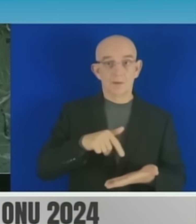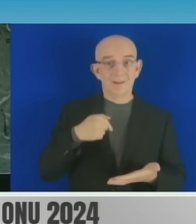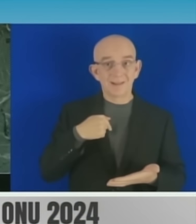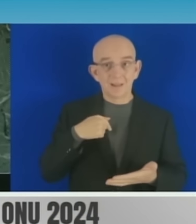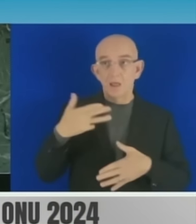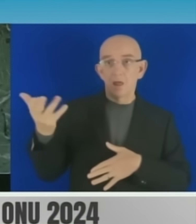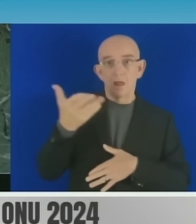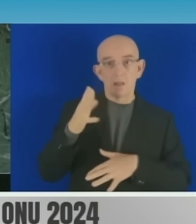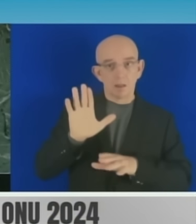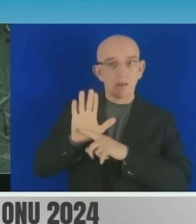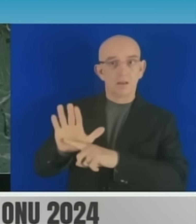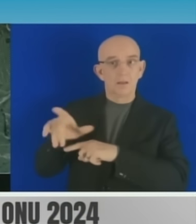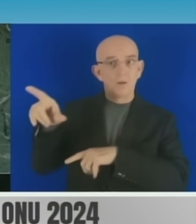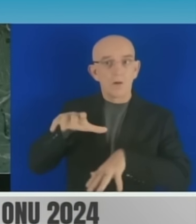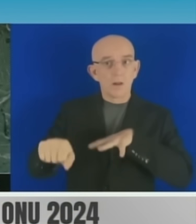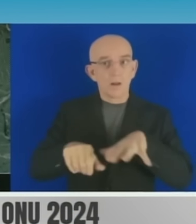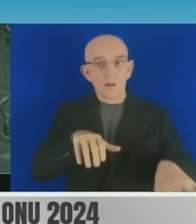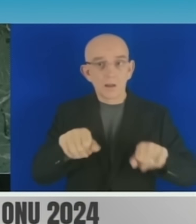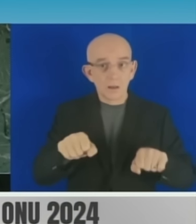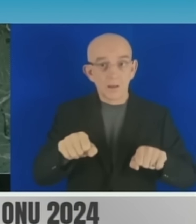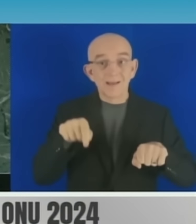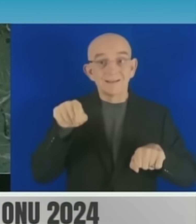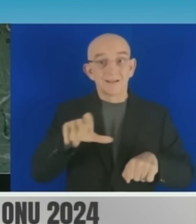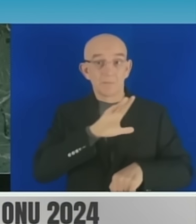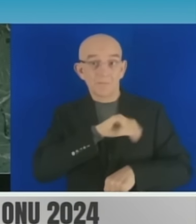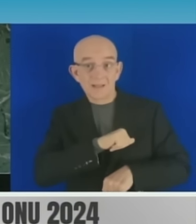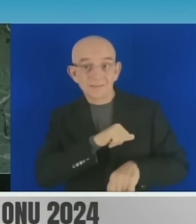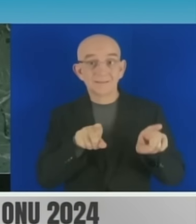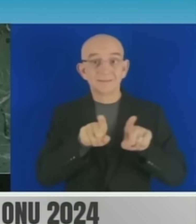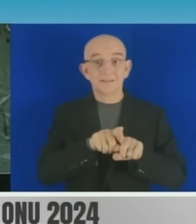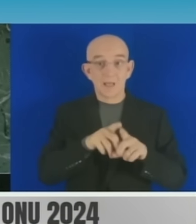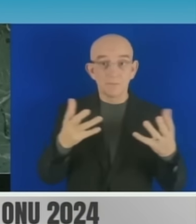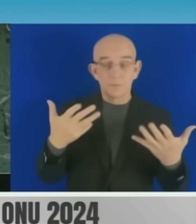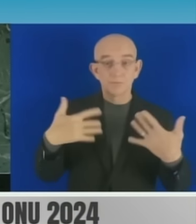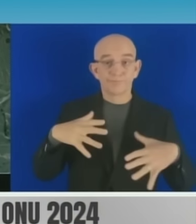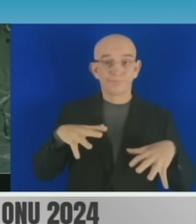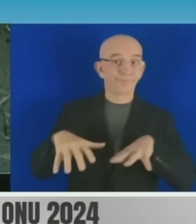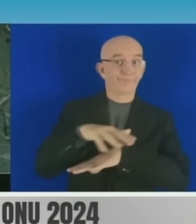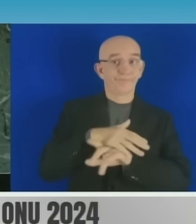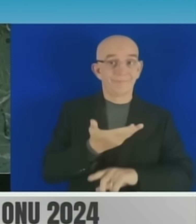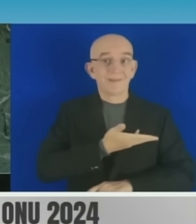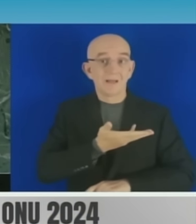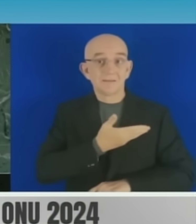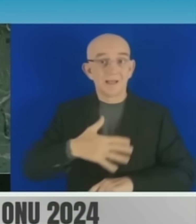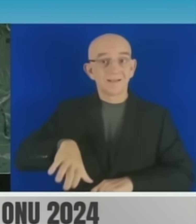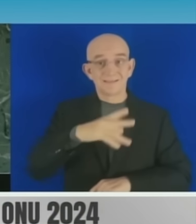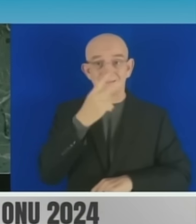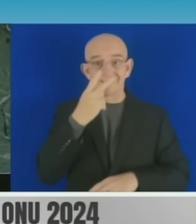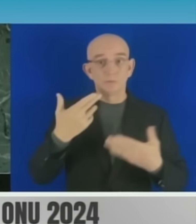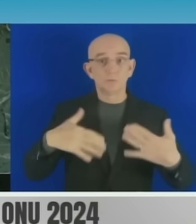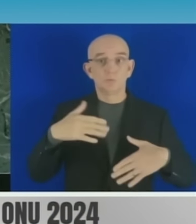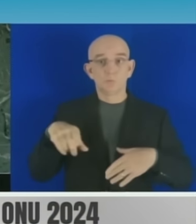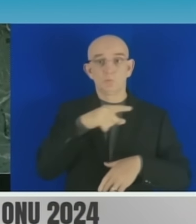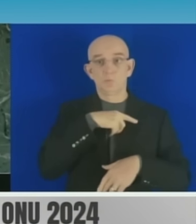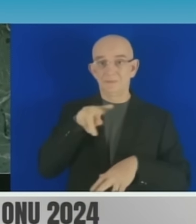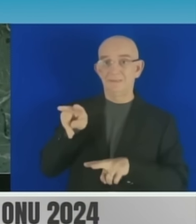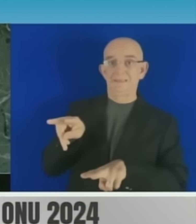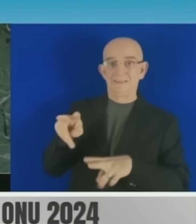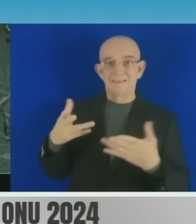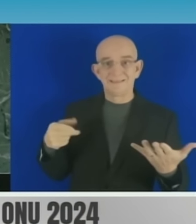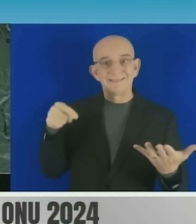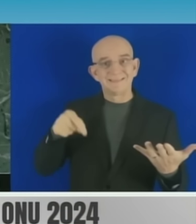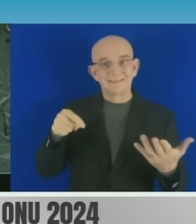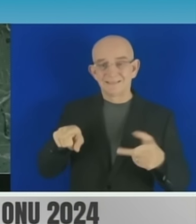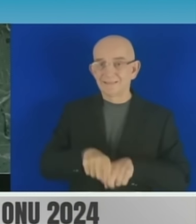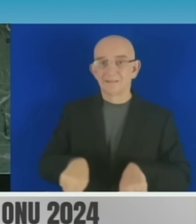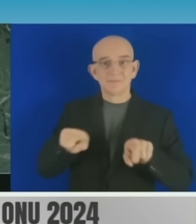de la vital importancia de este principio atemporal. Es momento de avanzar hacia la eliminación del colonialismo en todas